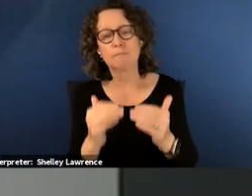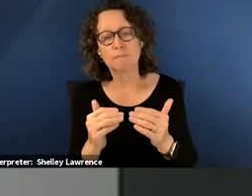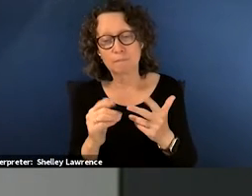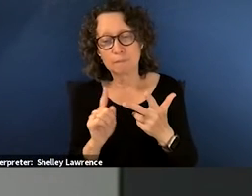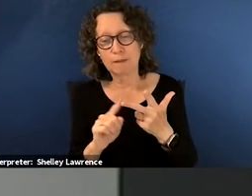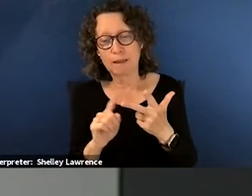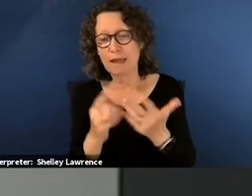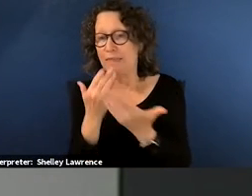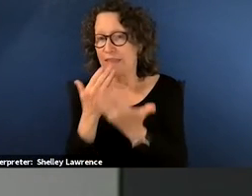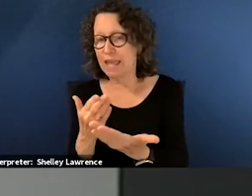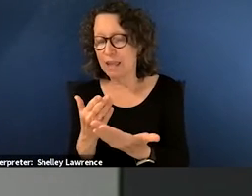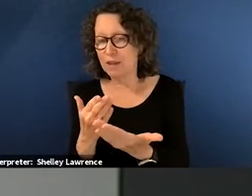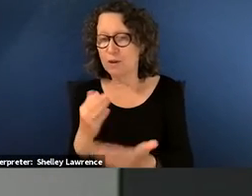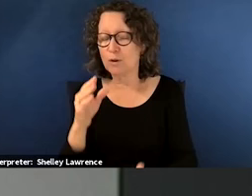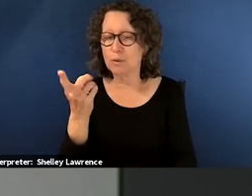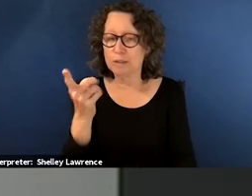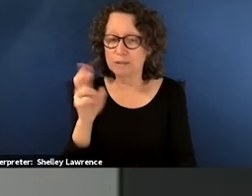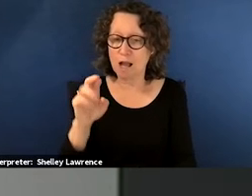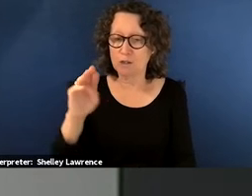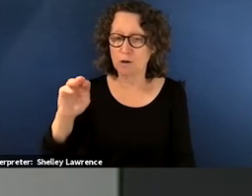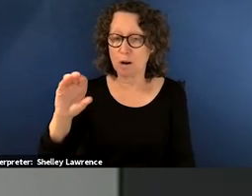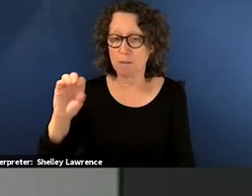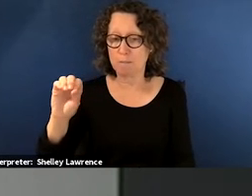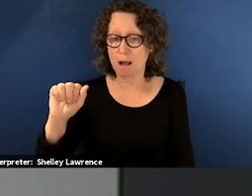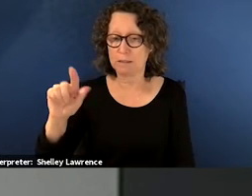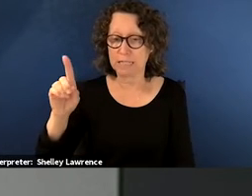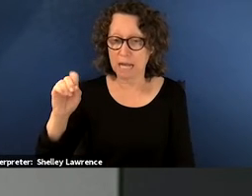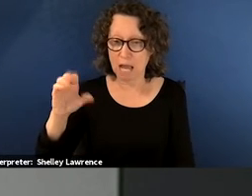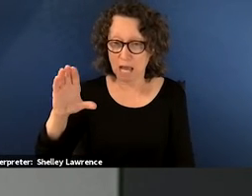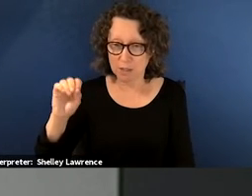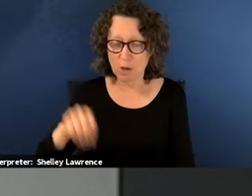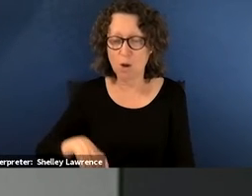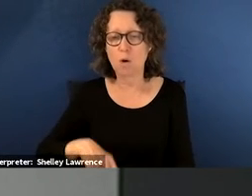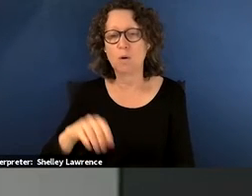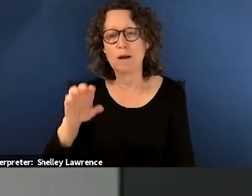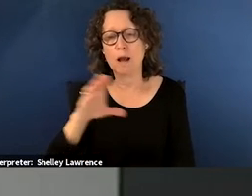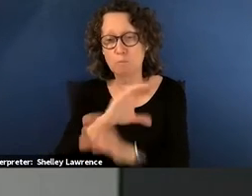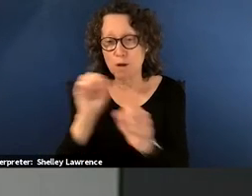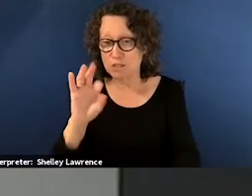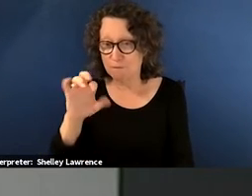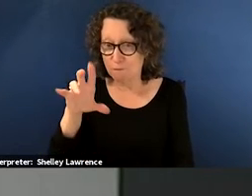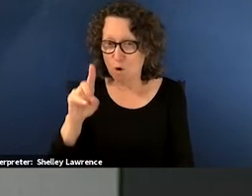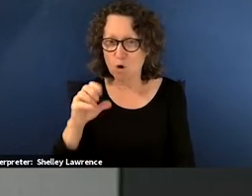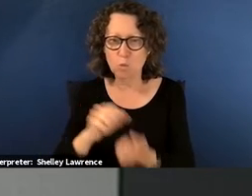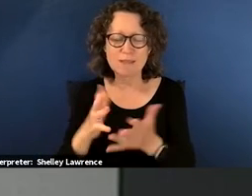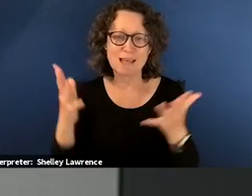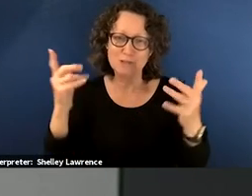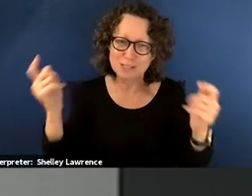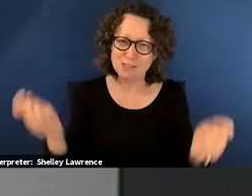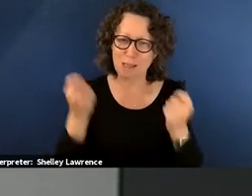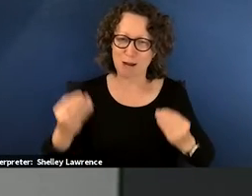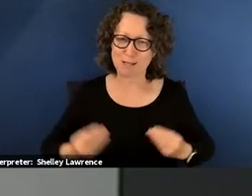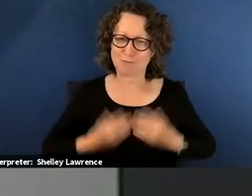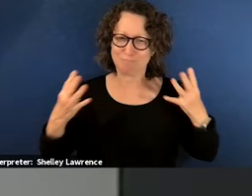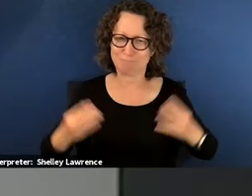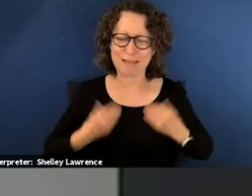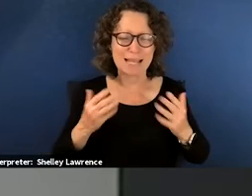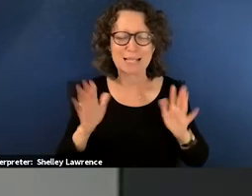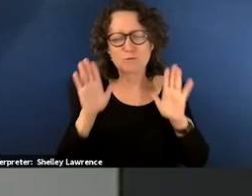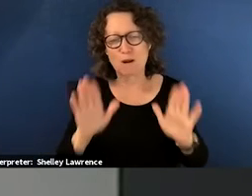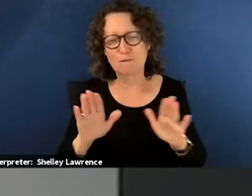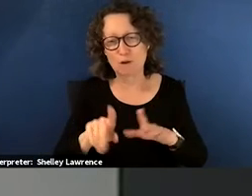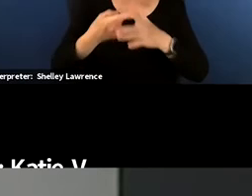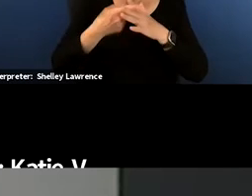también gracias, doctora Maldonado. Gracias, presidenta Ford, por comenzar nuestra reunión con esta celebración.